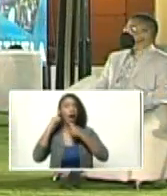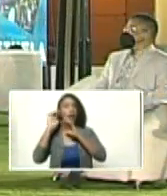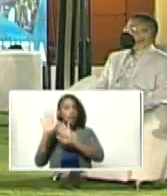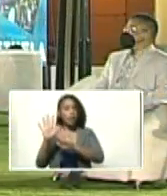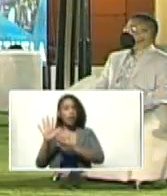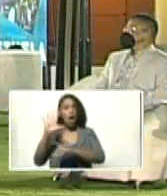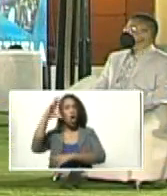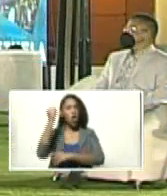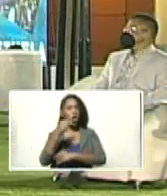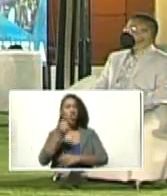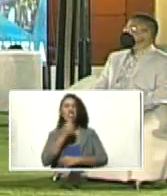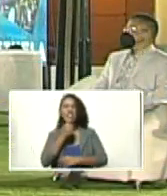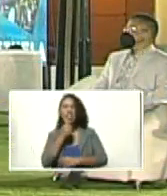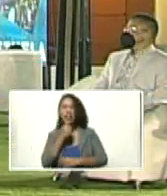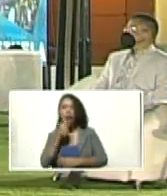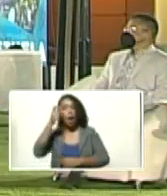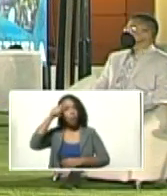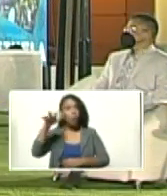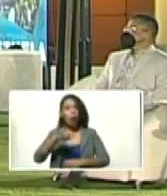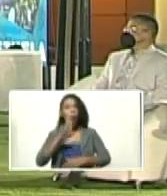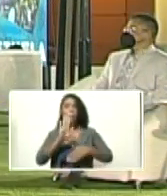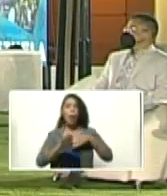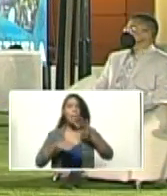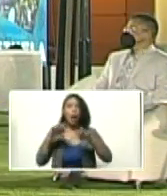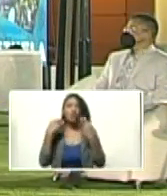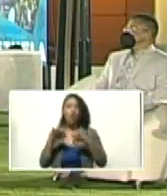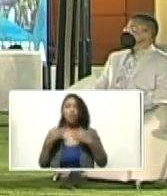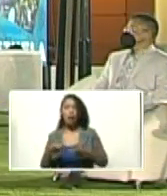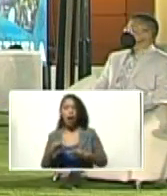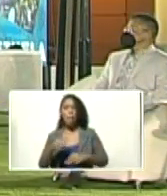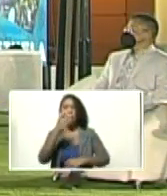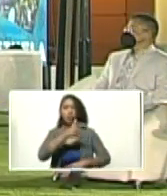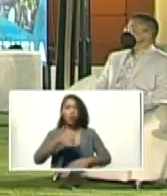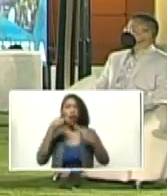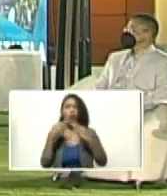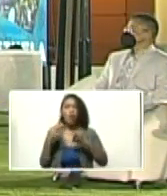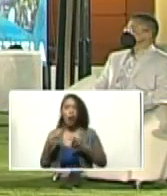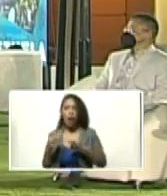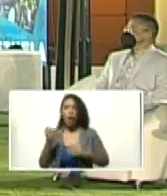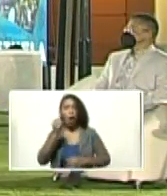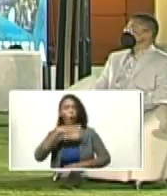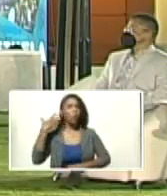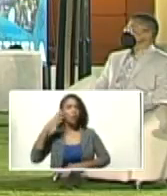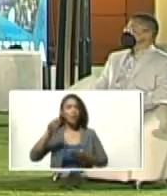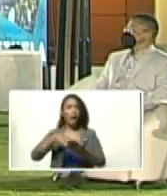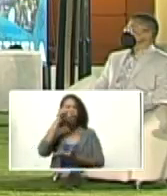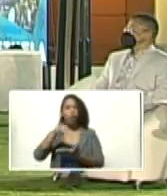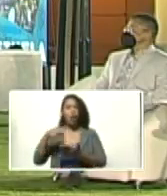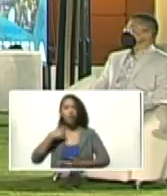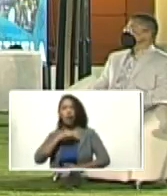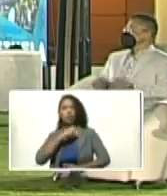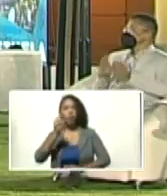quién? Del pueblo, de a pie, de la gente de a pie, que es el orgullo nacional. Nuestro orgullo es el